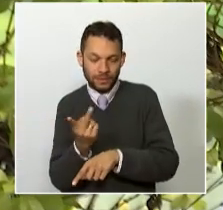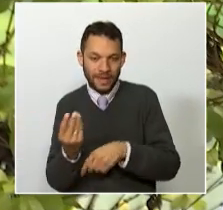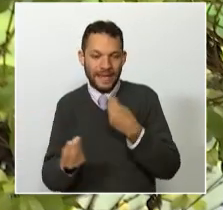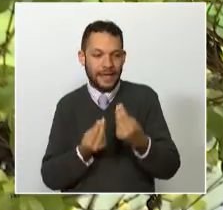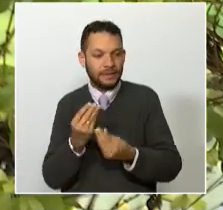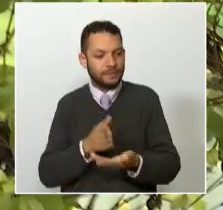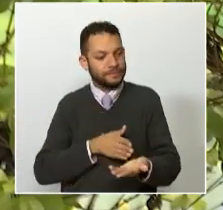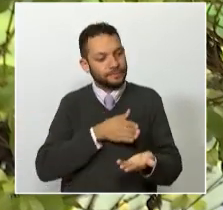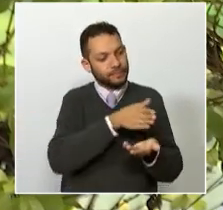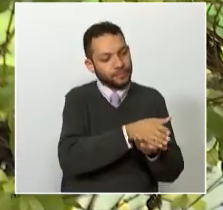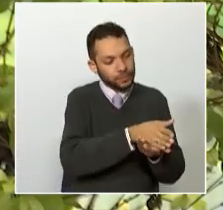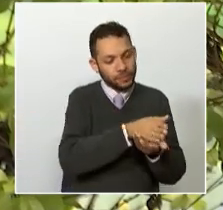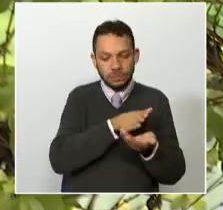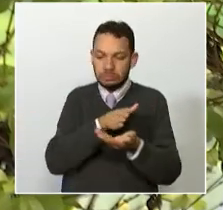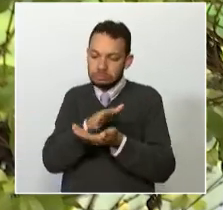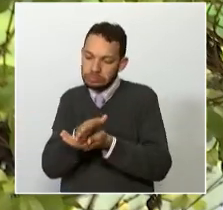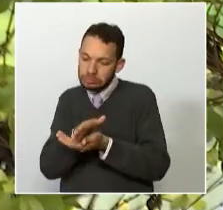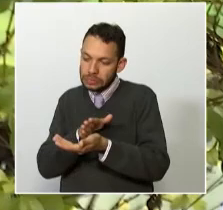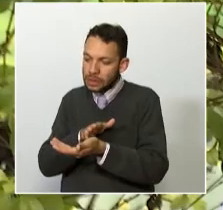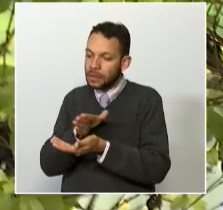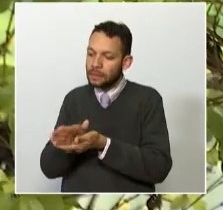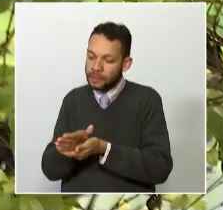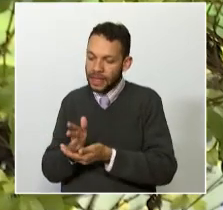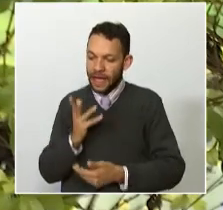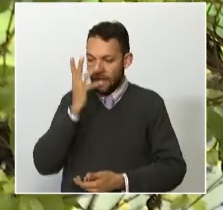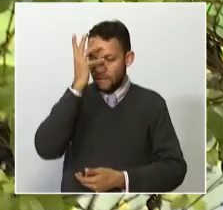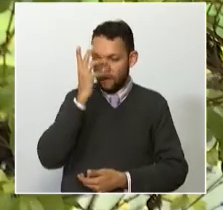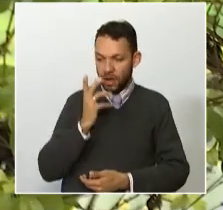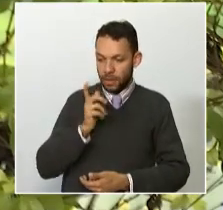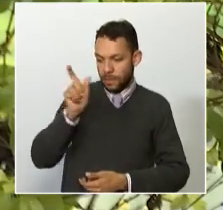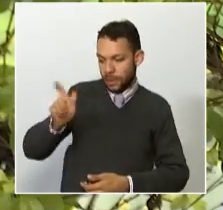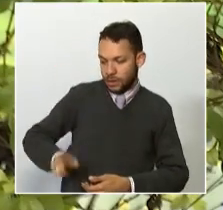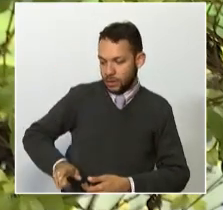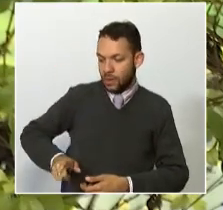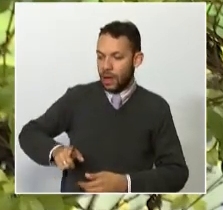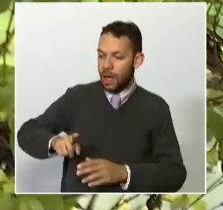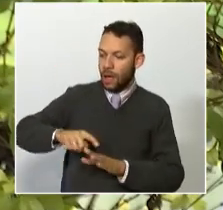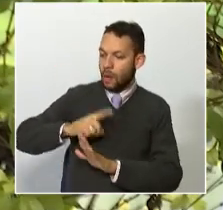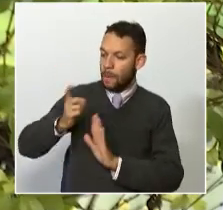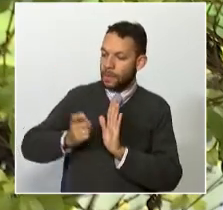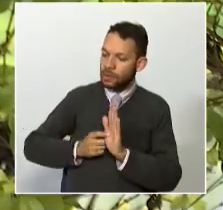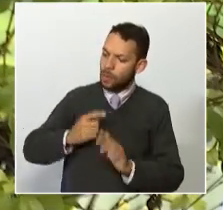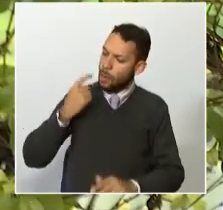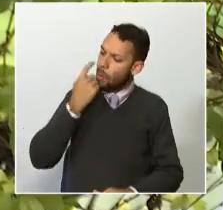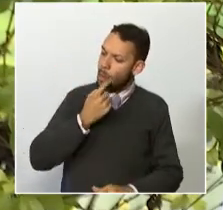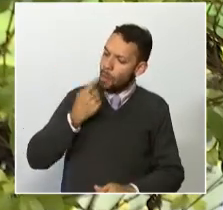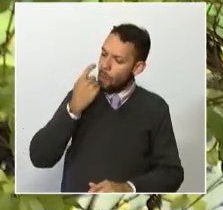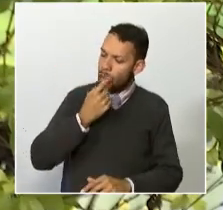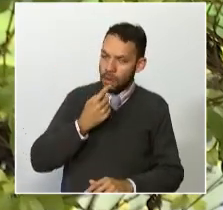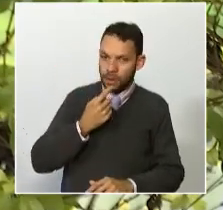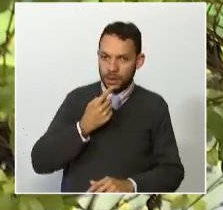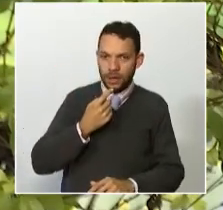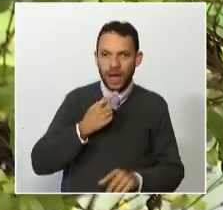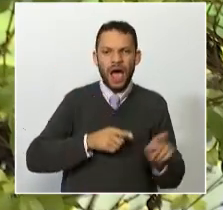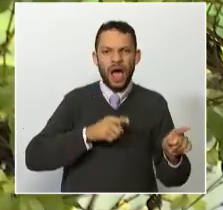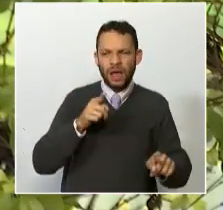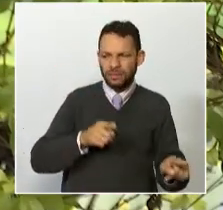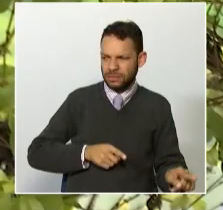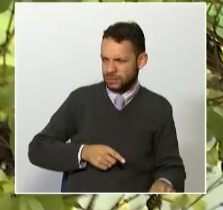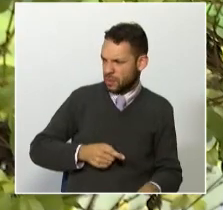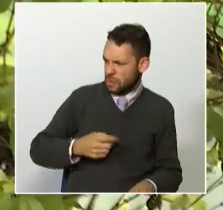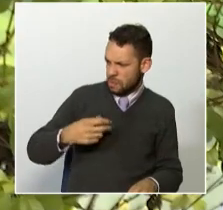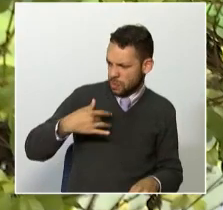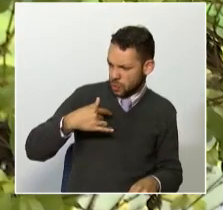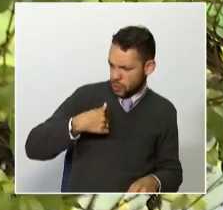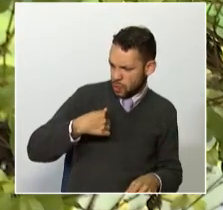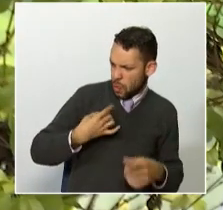ronda y evalúa a los pacientes. Una odontóloga, pero no es que yo estoy consultando por un dolor en